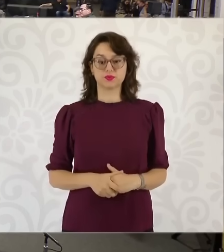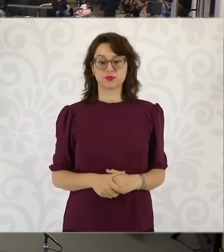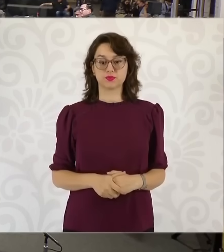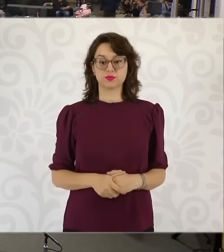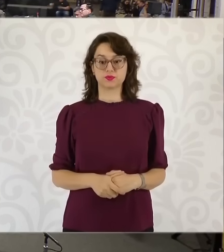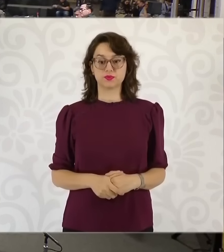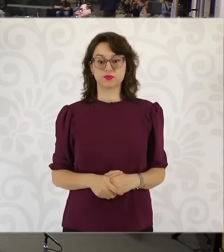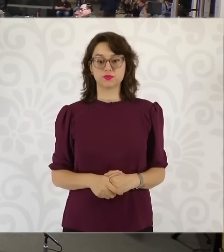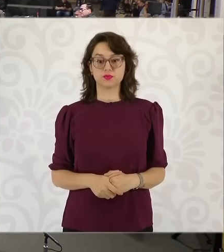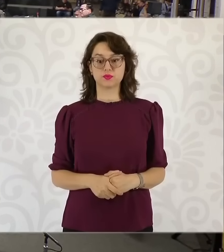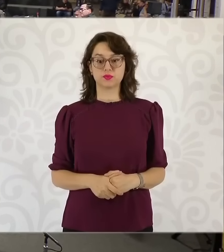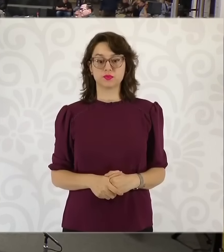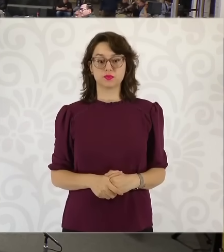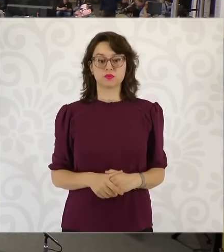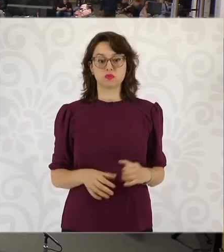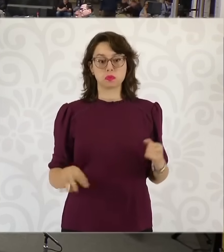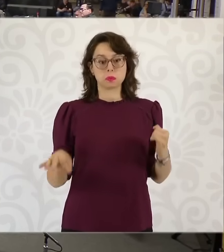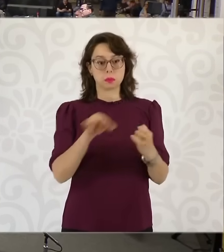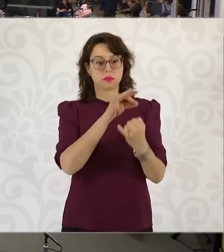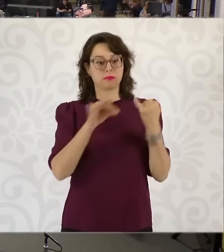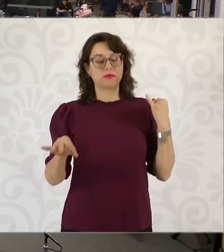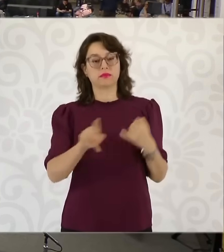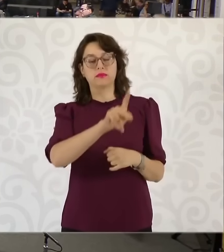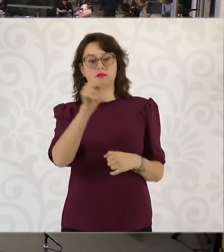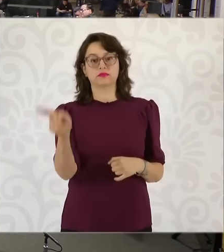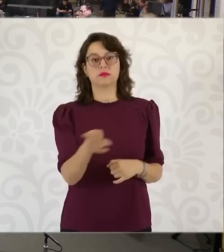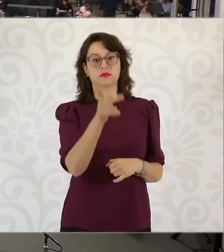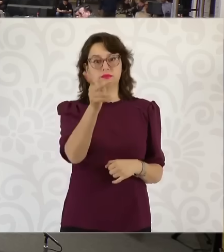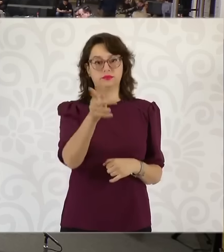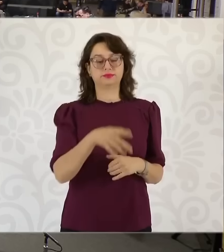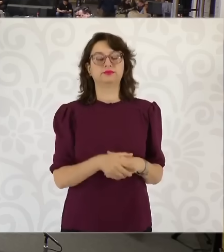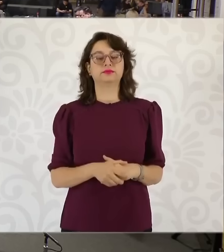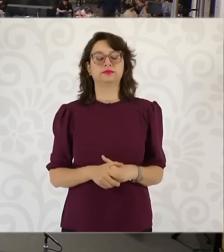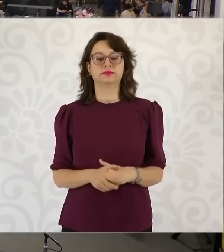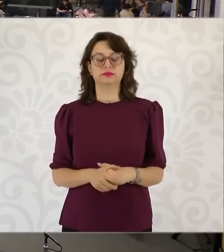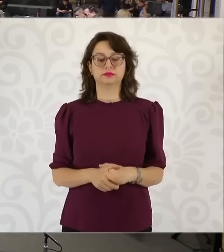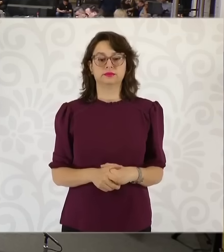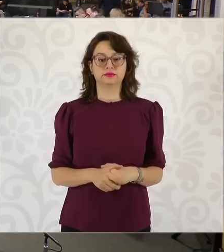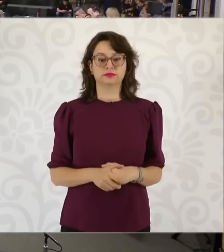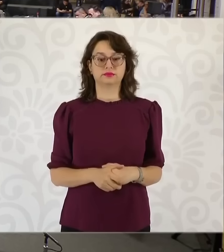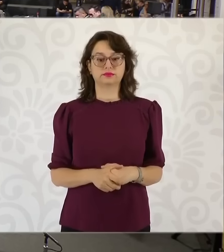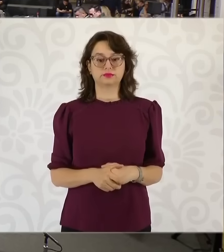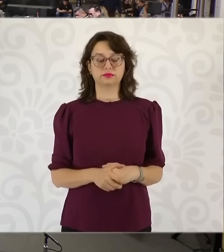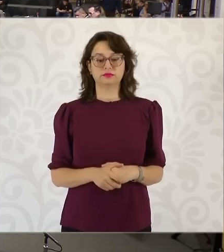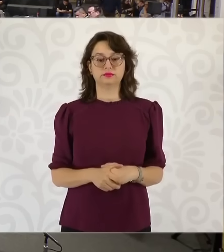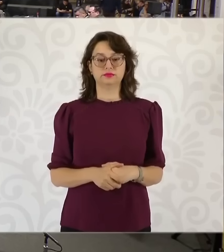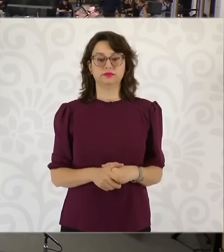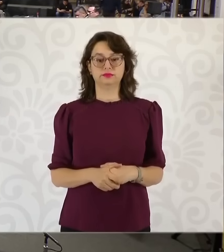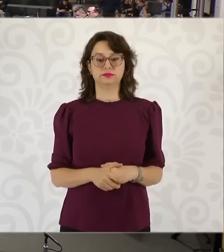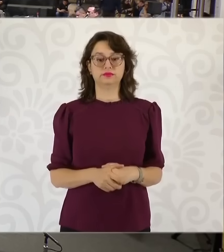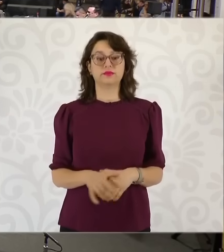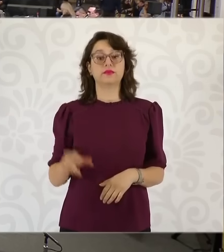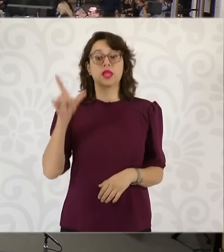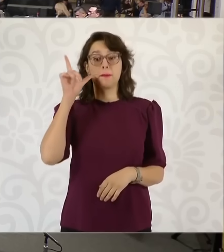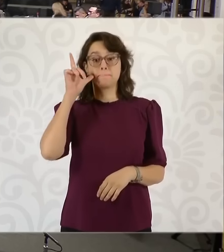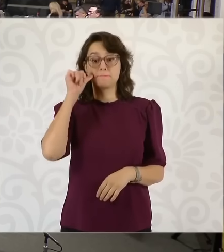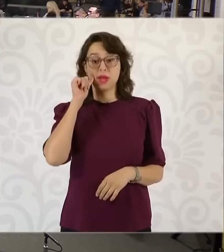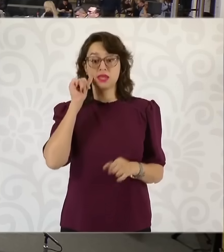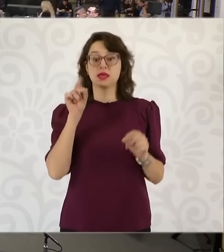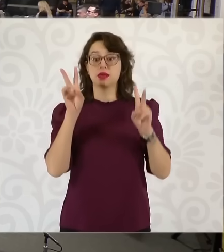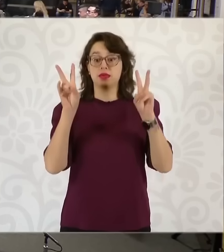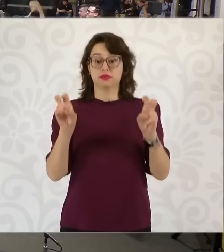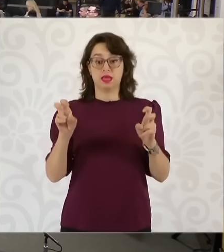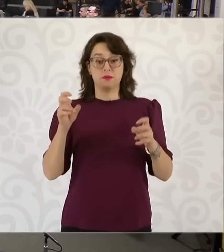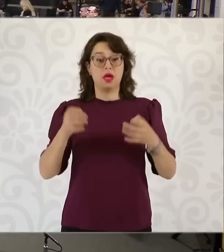Y Presidenta, ya por último preguntarle, el día de mañana ya se terminan las campañas para la elección